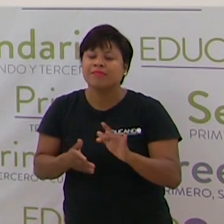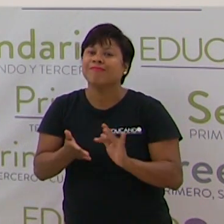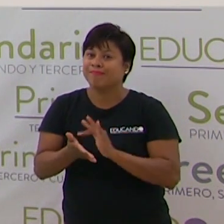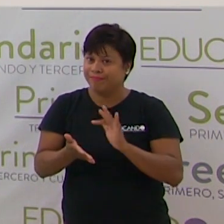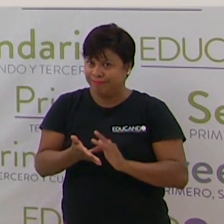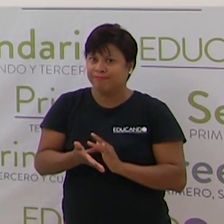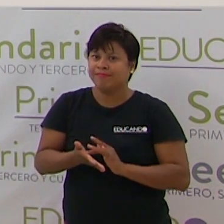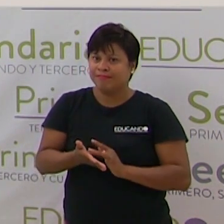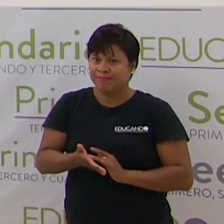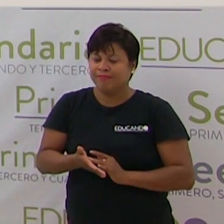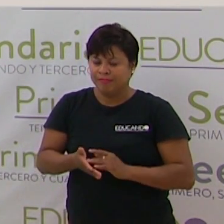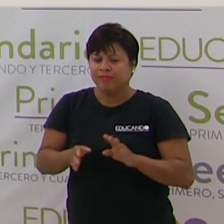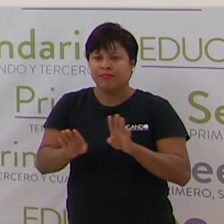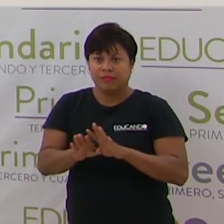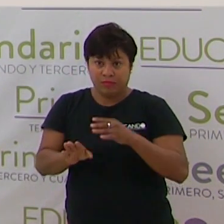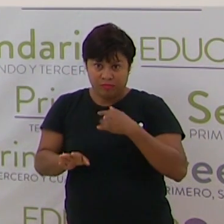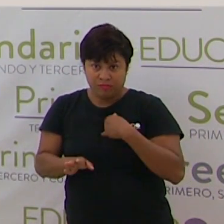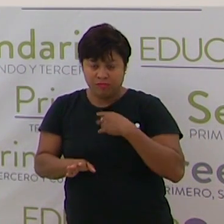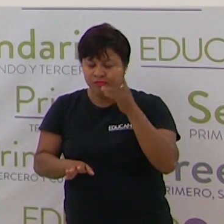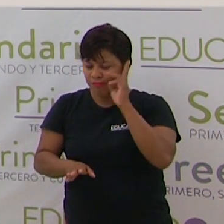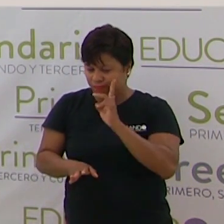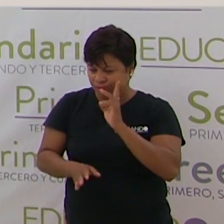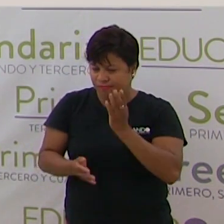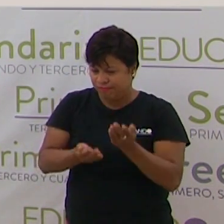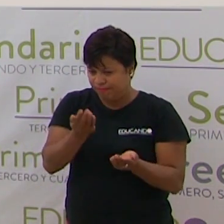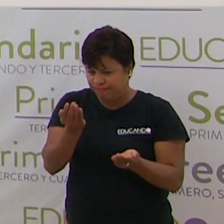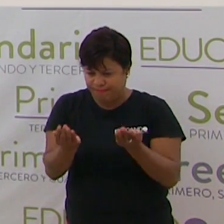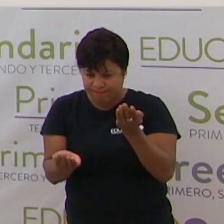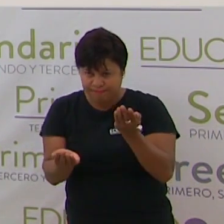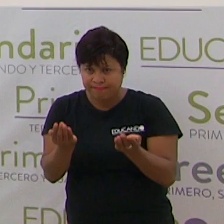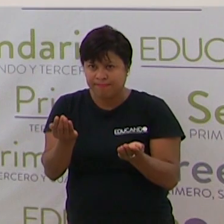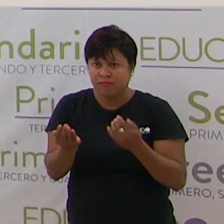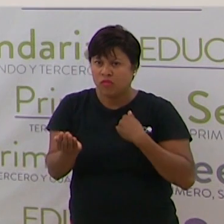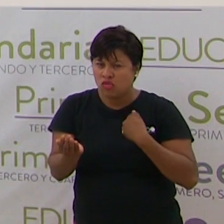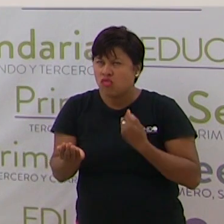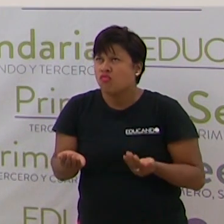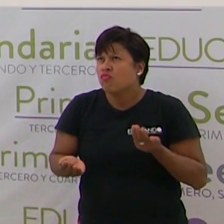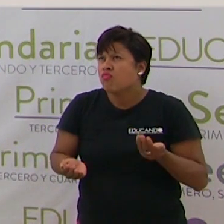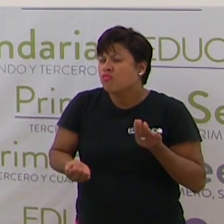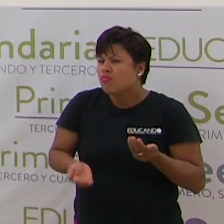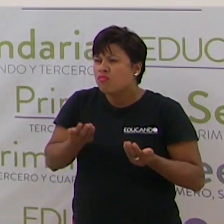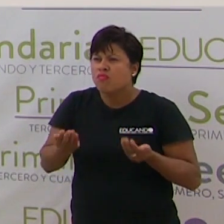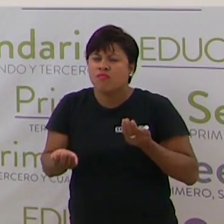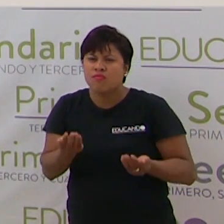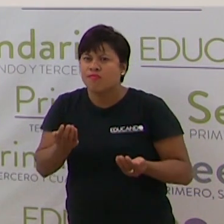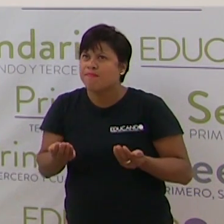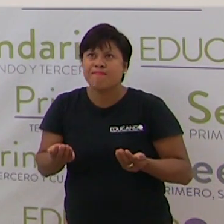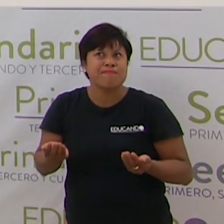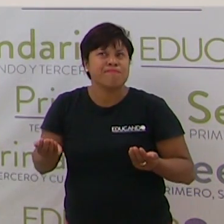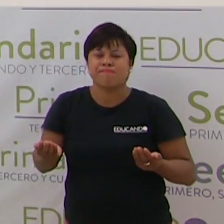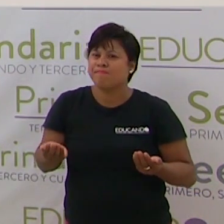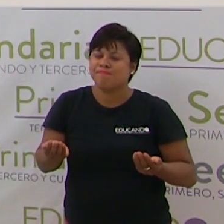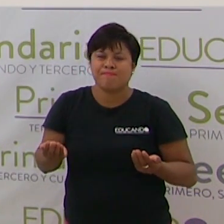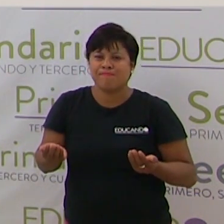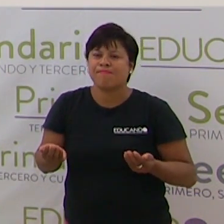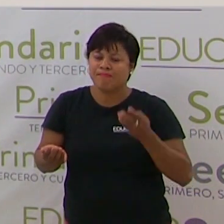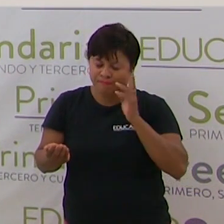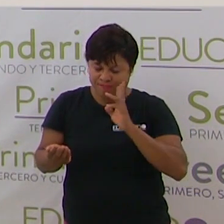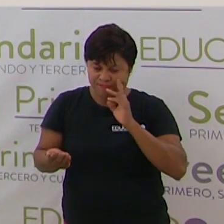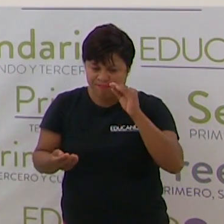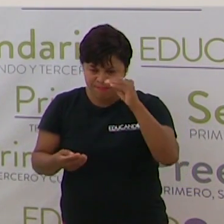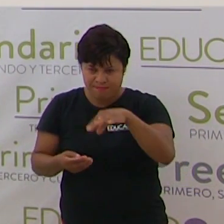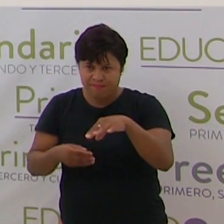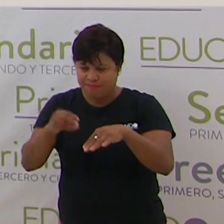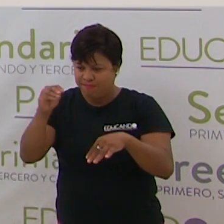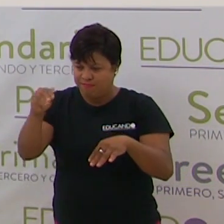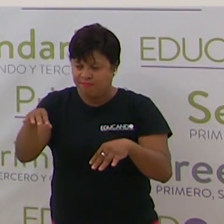tableta. Como yo las estoy palpando, no te puedo dar la respuesta hasta que lo pesemos.